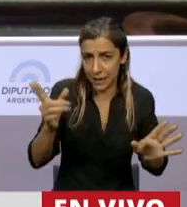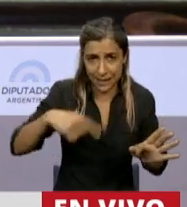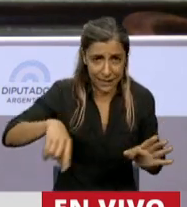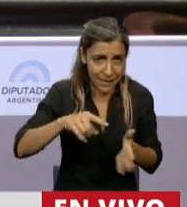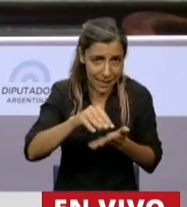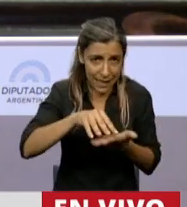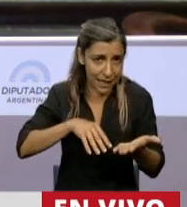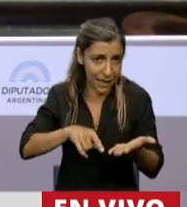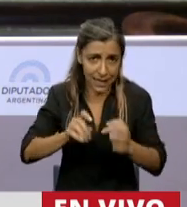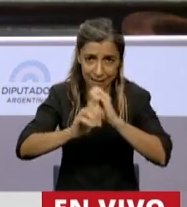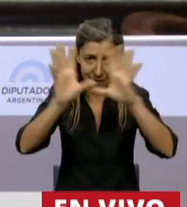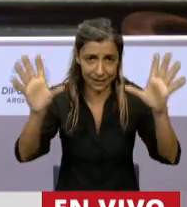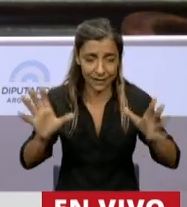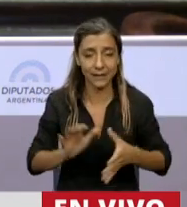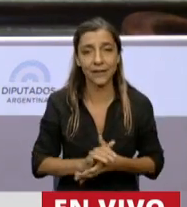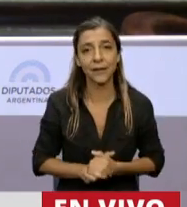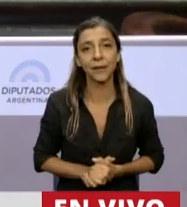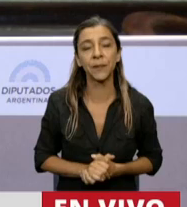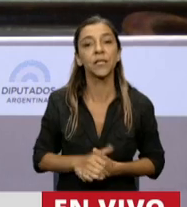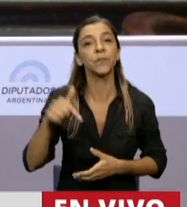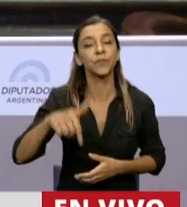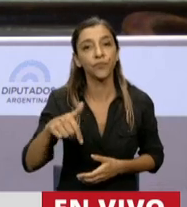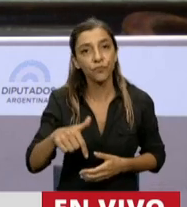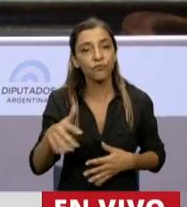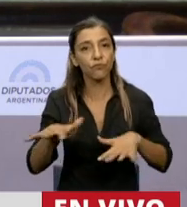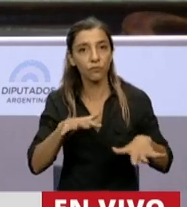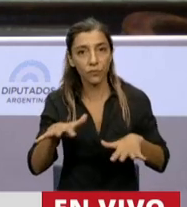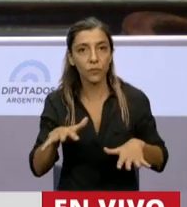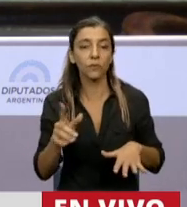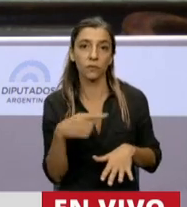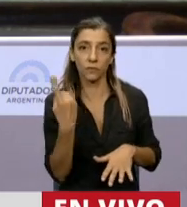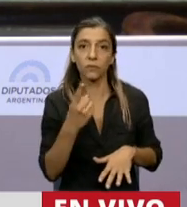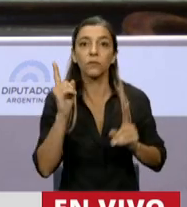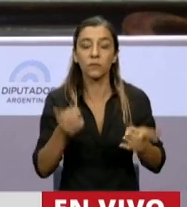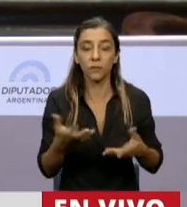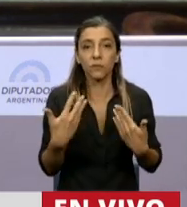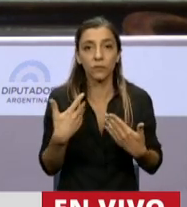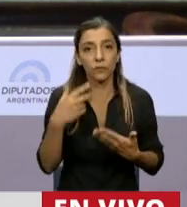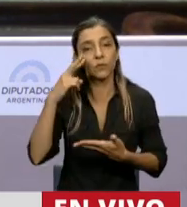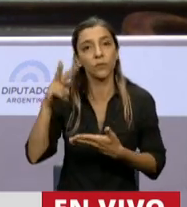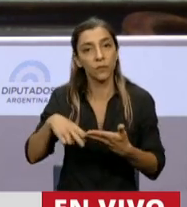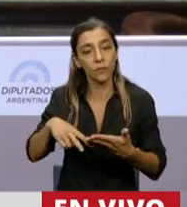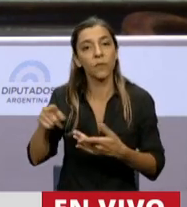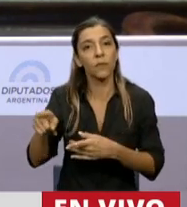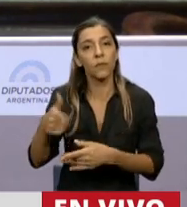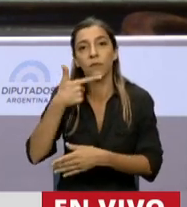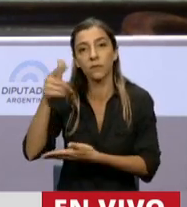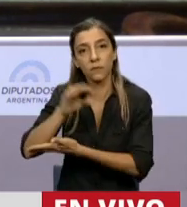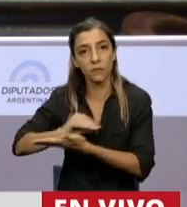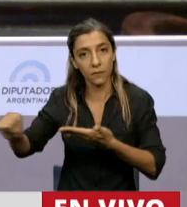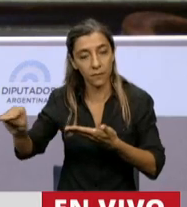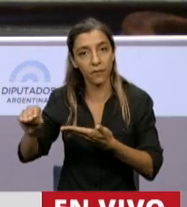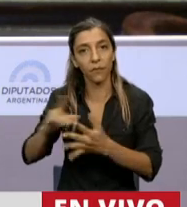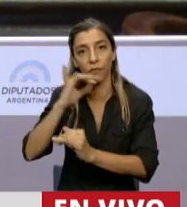esto. Lo que sucedió, y se puede encontrar en el diario de sesiones del Senado, voy a remitirme al diario de sesiones